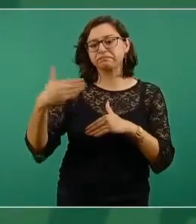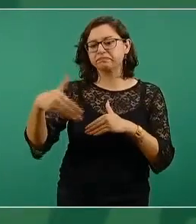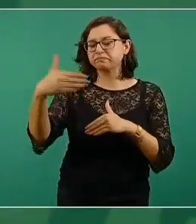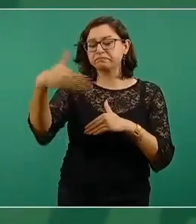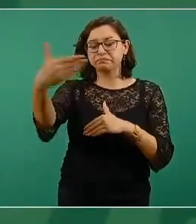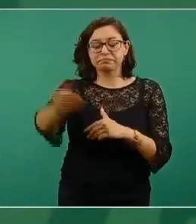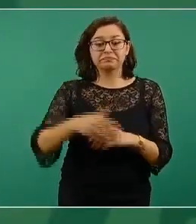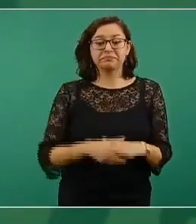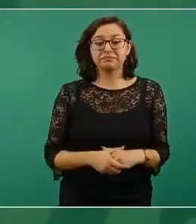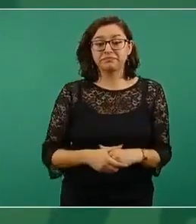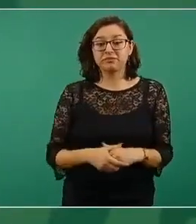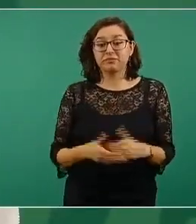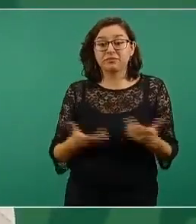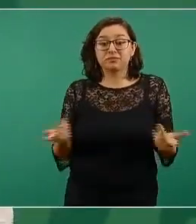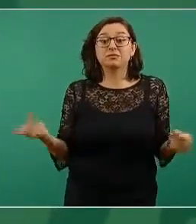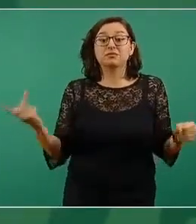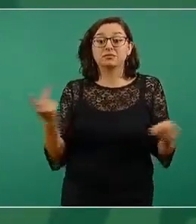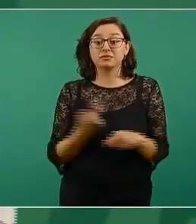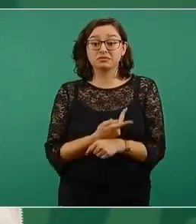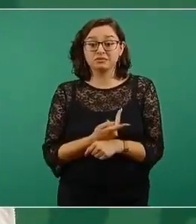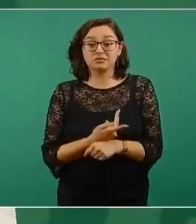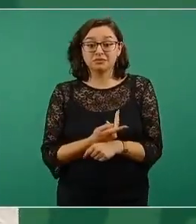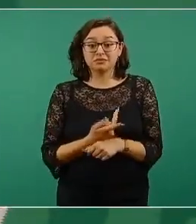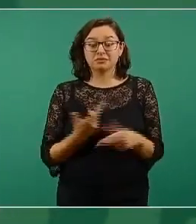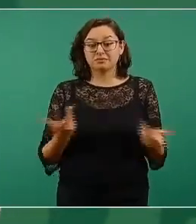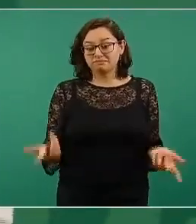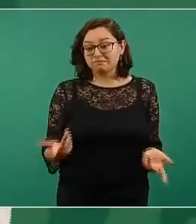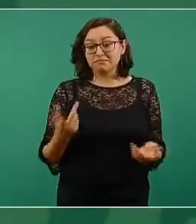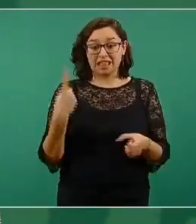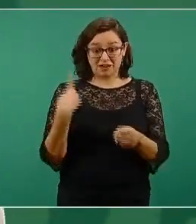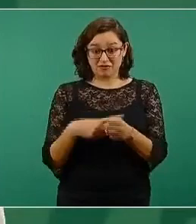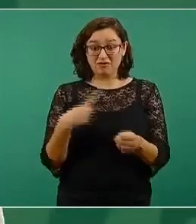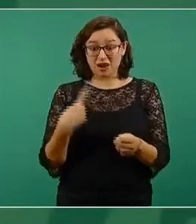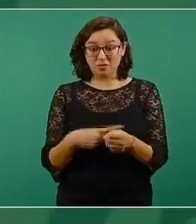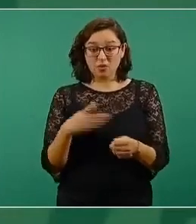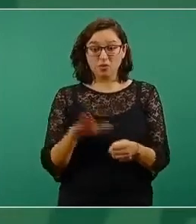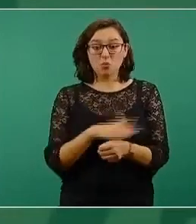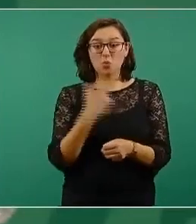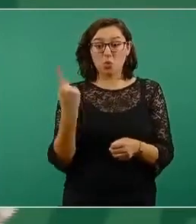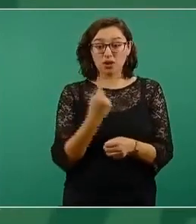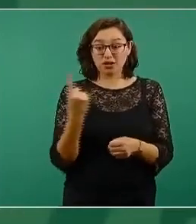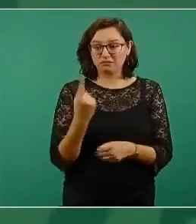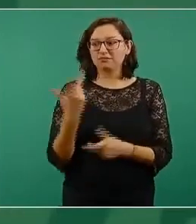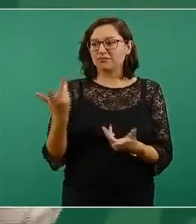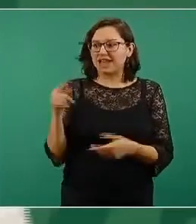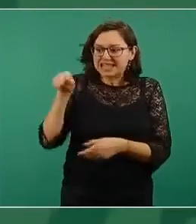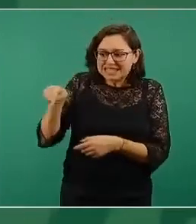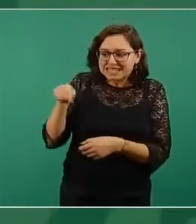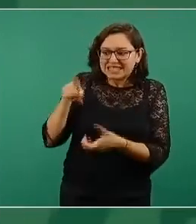partes de ellas vienen de los ecosistemas silvestres, vienen de la fauna, como en este caso,